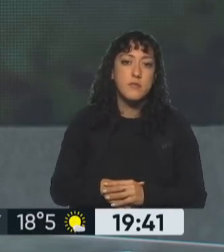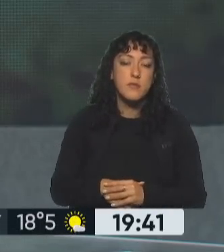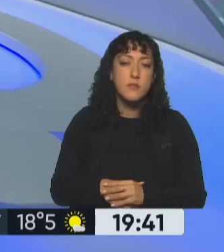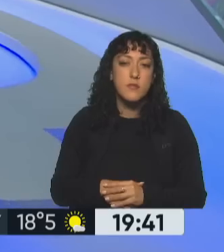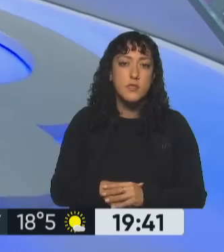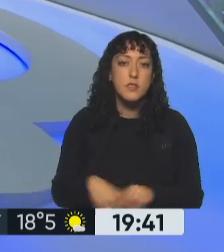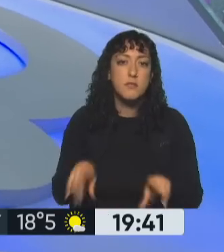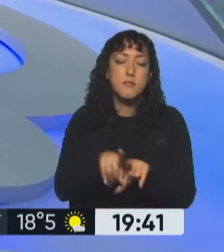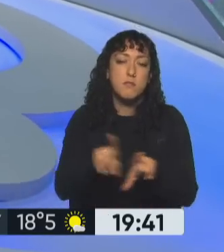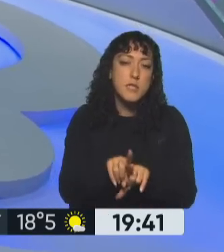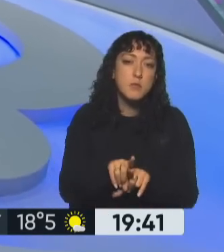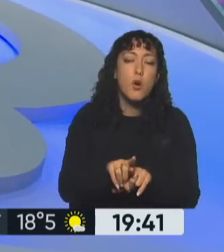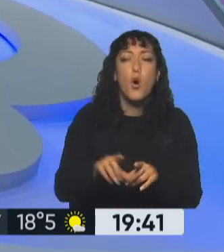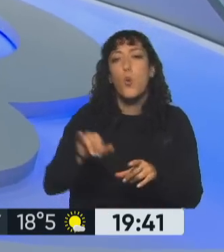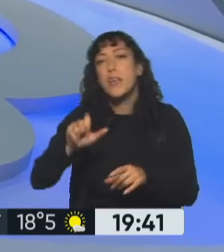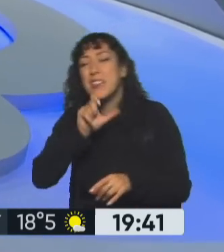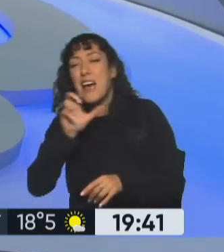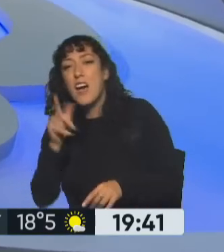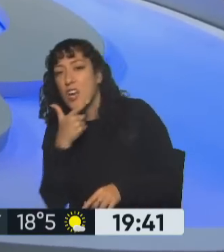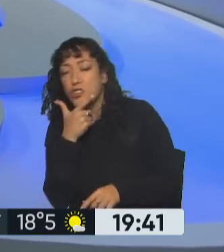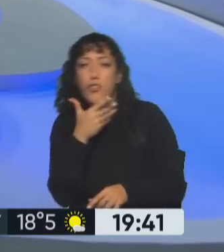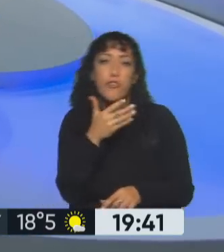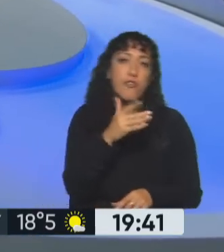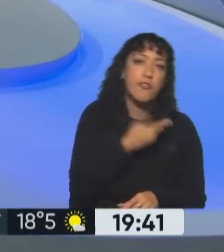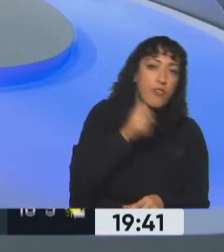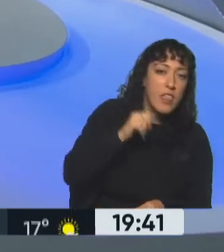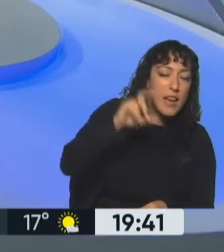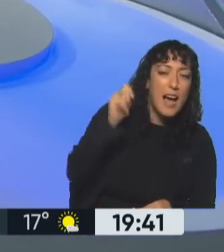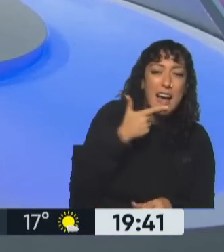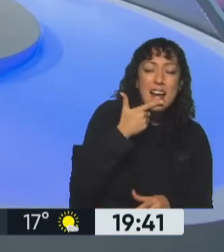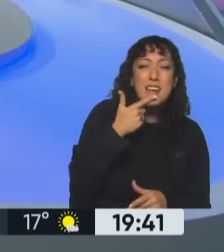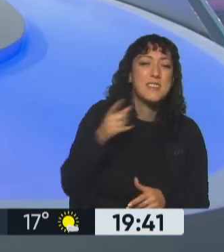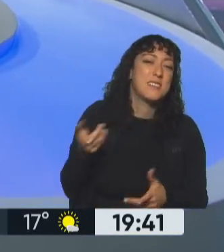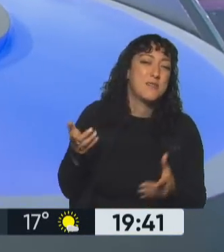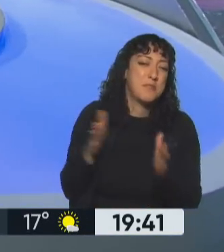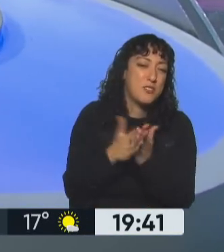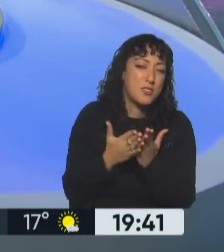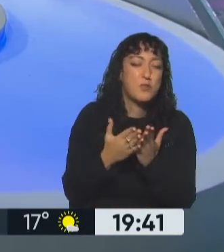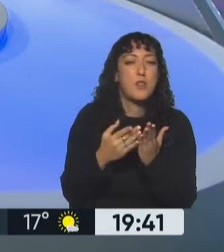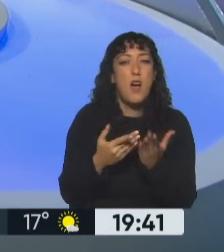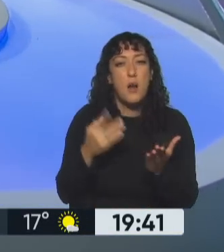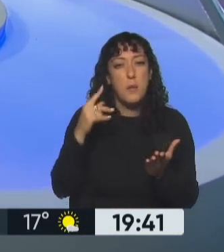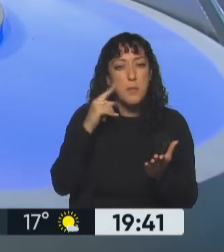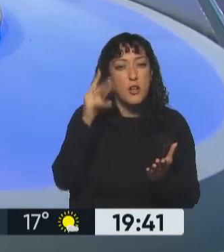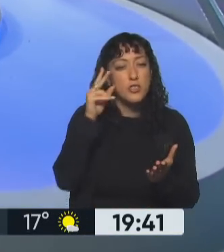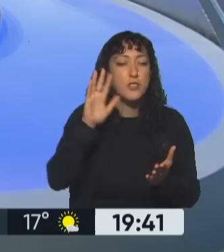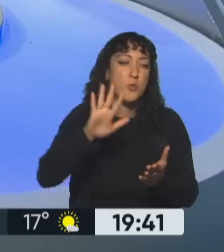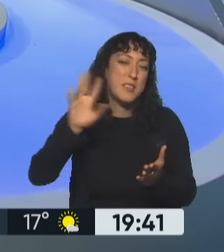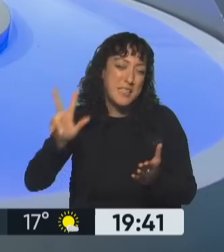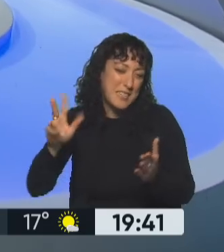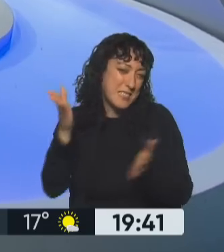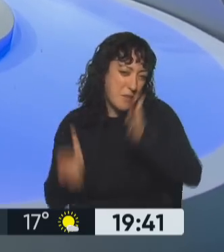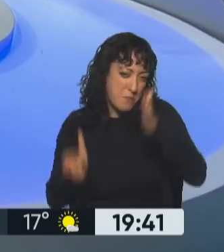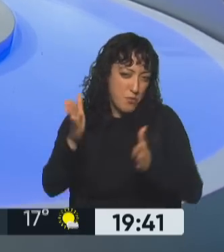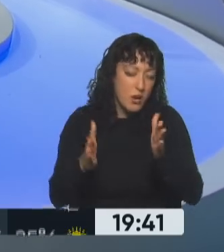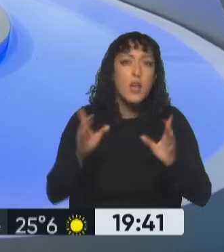unitarios y federales. Digo, en esto de criticar la expansión monetaria y las constituciones provinciales. No, no me estoy acordando también